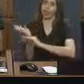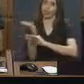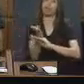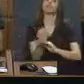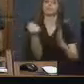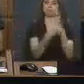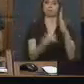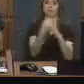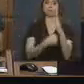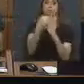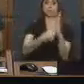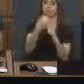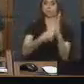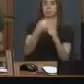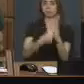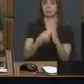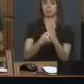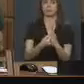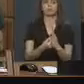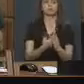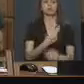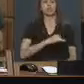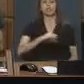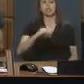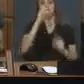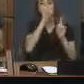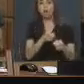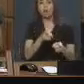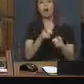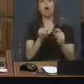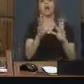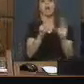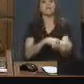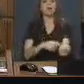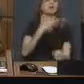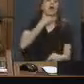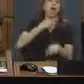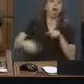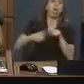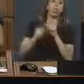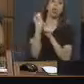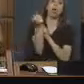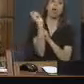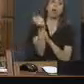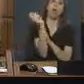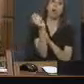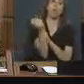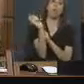disputa que no siga reproduciendo el endeudamiento de nuestras familias como mecanismo de